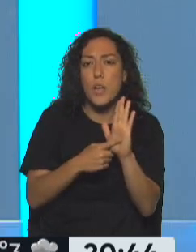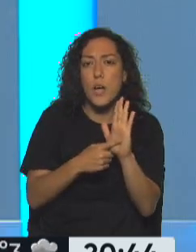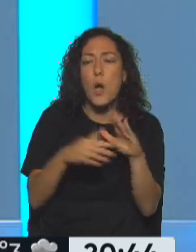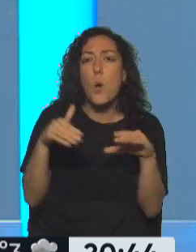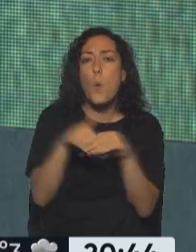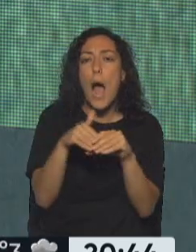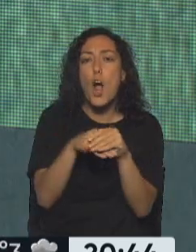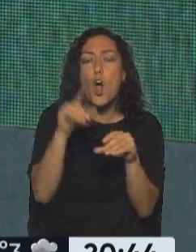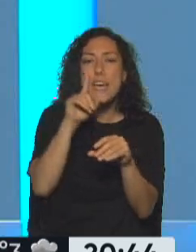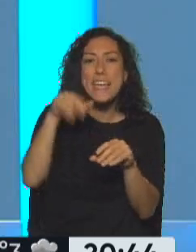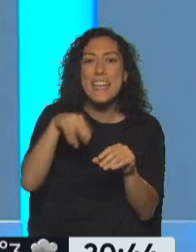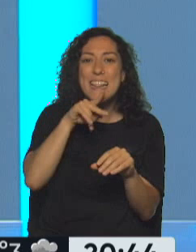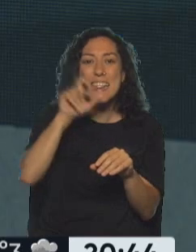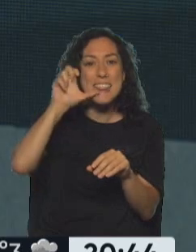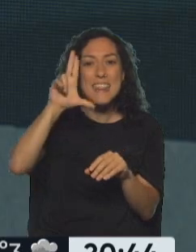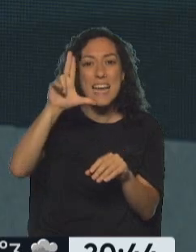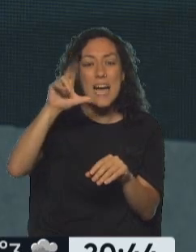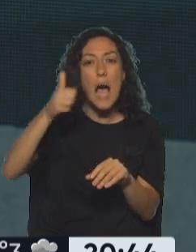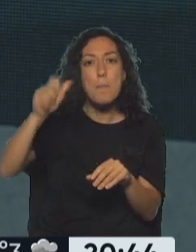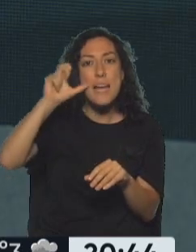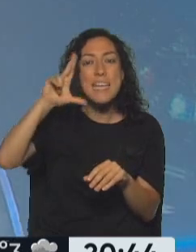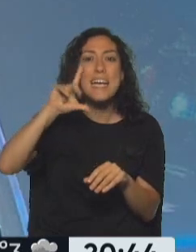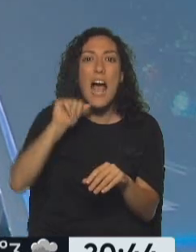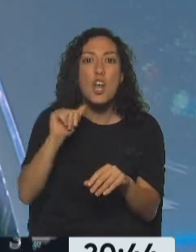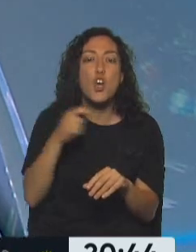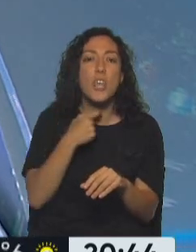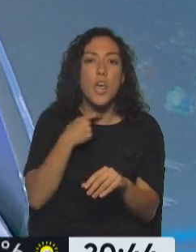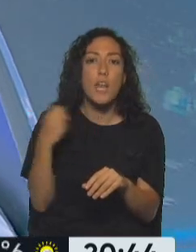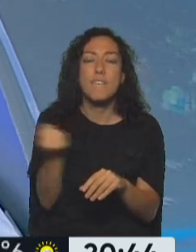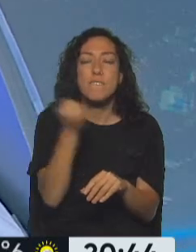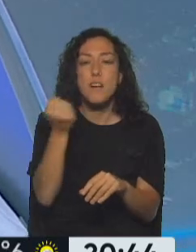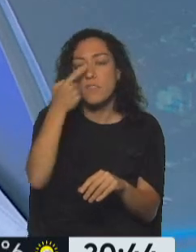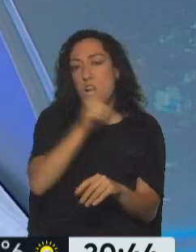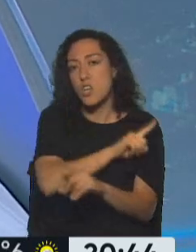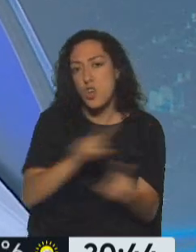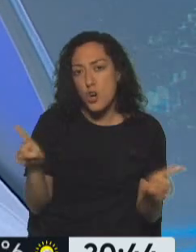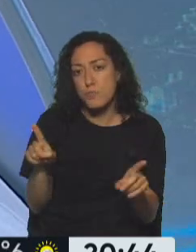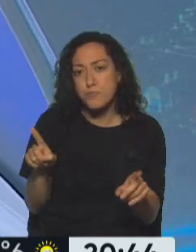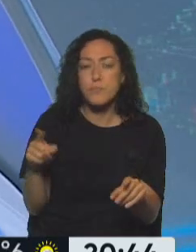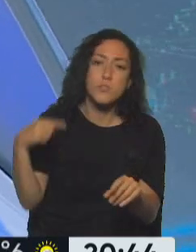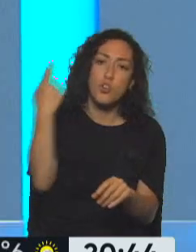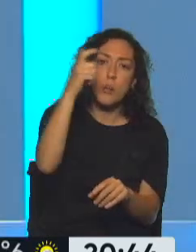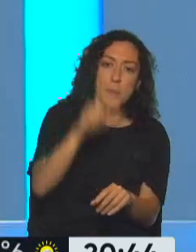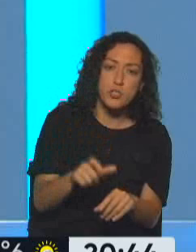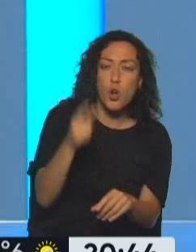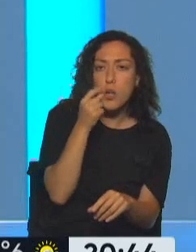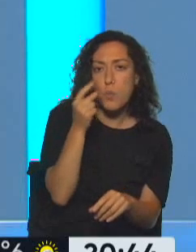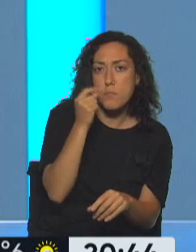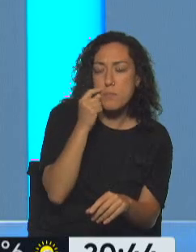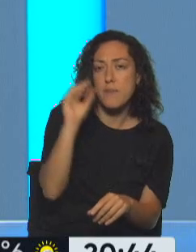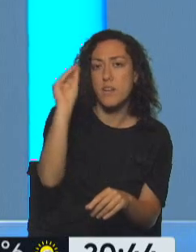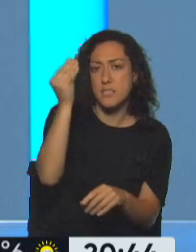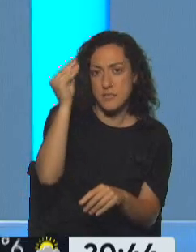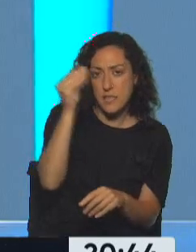Interamericano. Exactamente, Cecilia Todesca Bocca. Pero no. No fue. ¿A quién designaron? A Ilan Golfan. Este, ¿y quién es ese señor? Este señor es